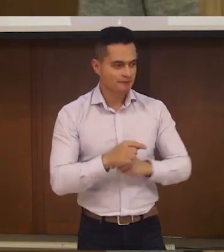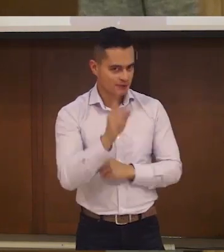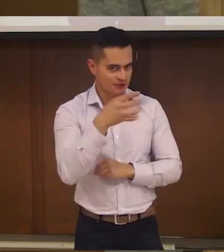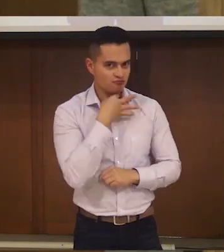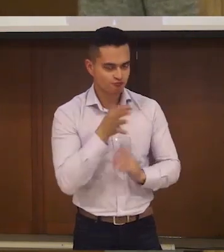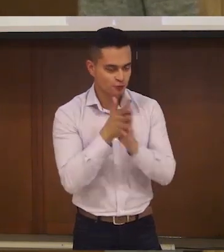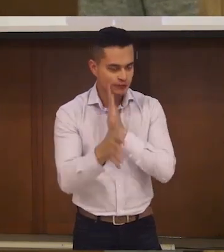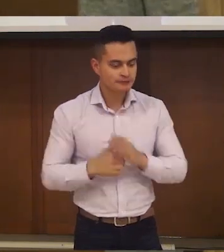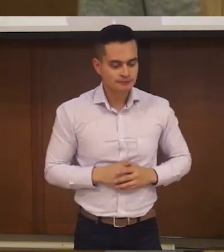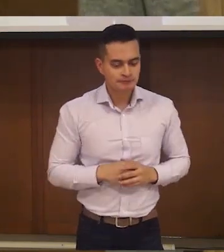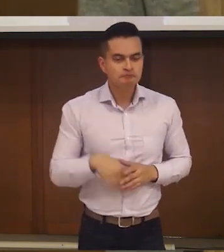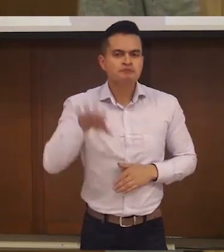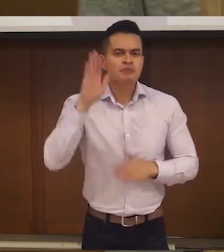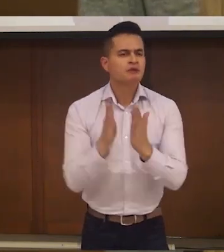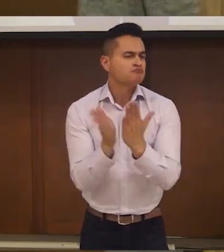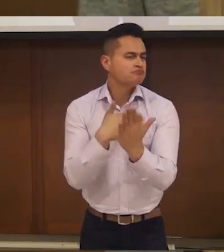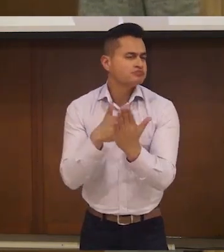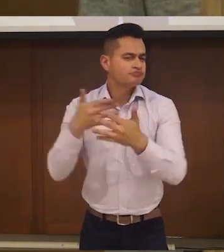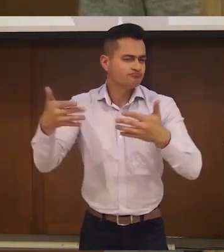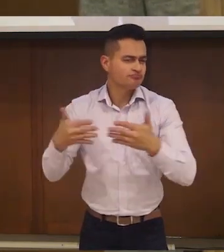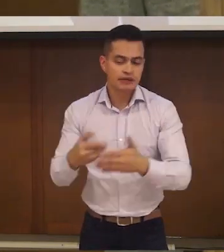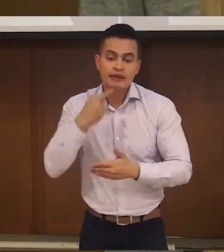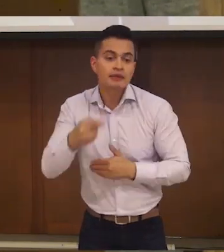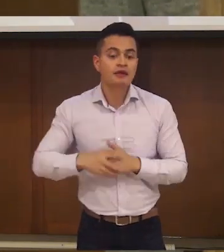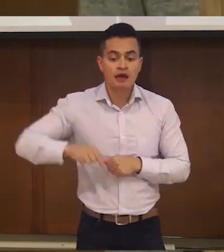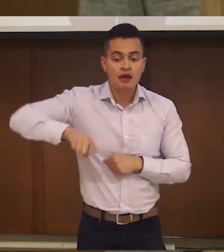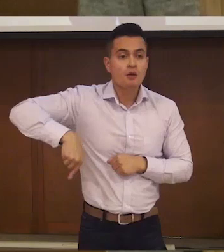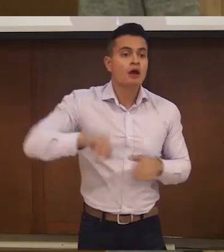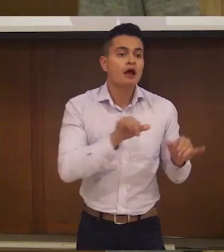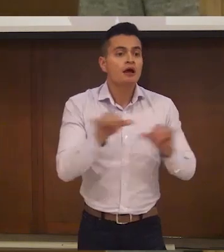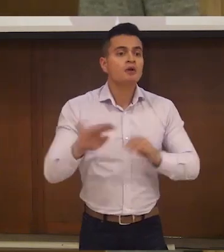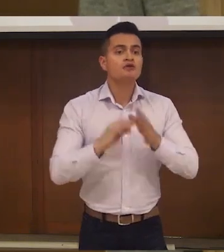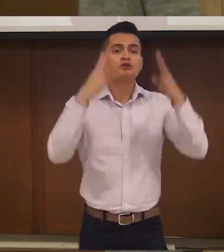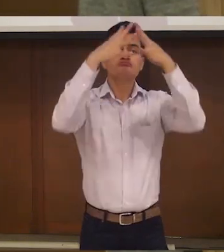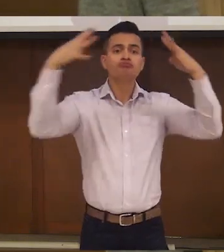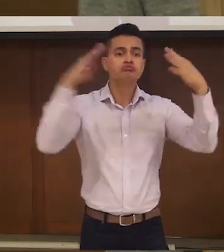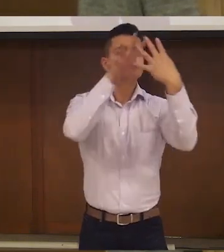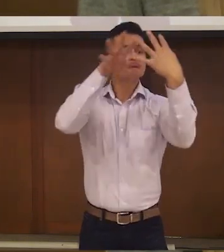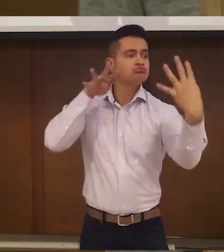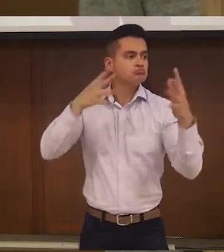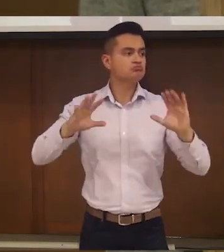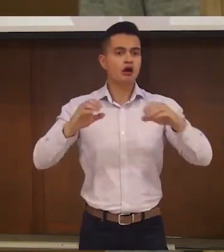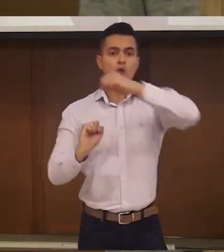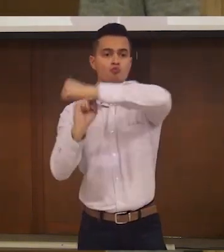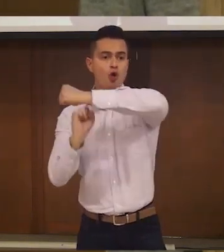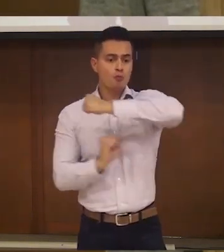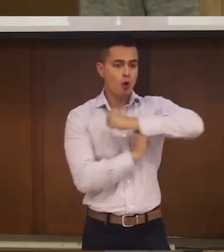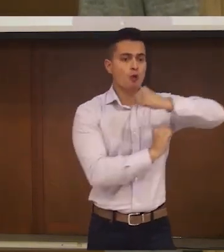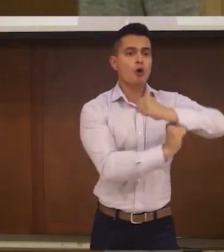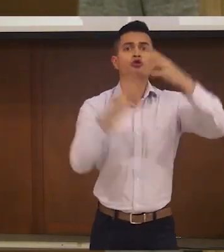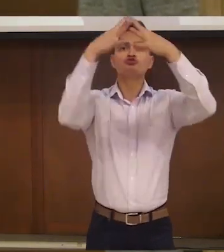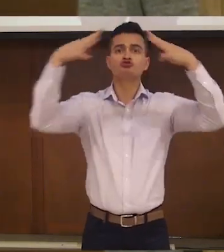Porque resulta que en algún punto en la novela se habla de la escuelita como un kiosco. O sea, que no tiene paredes, que no hay